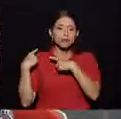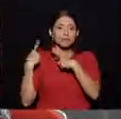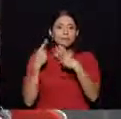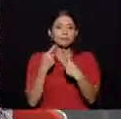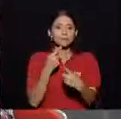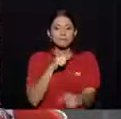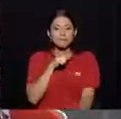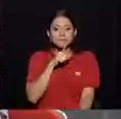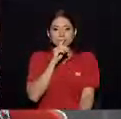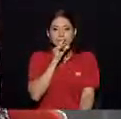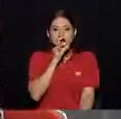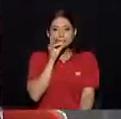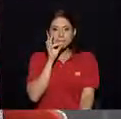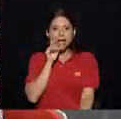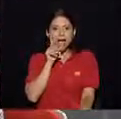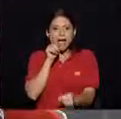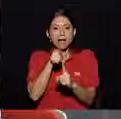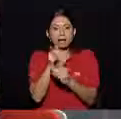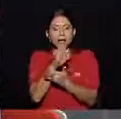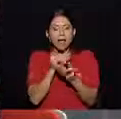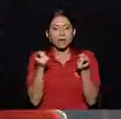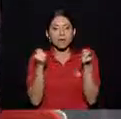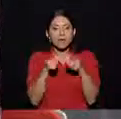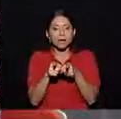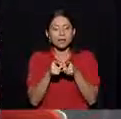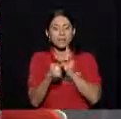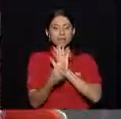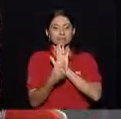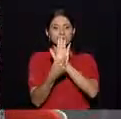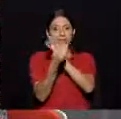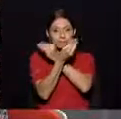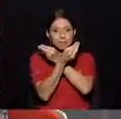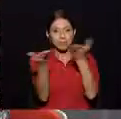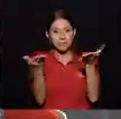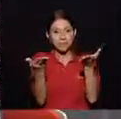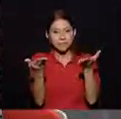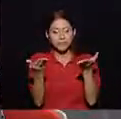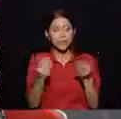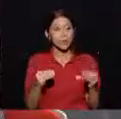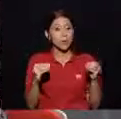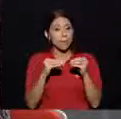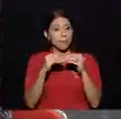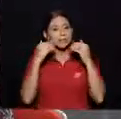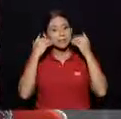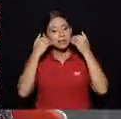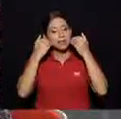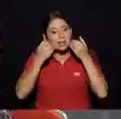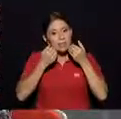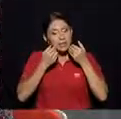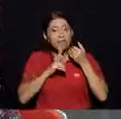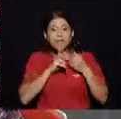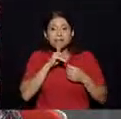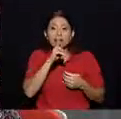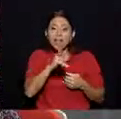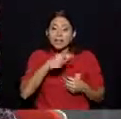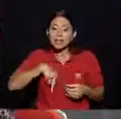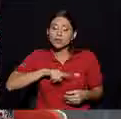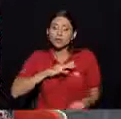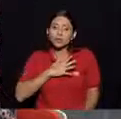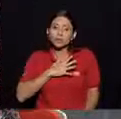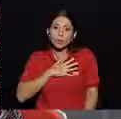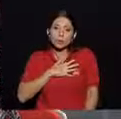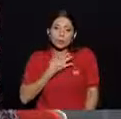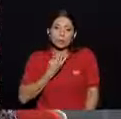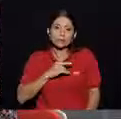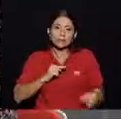se presenta un evento gatillo que hace que se destape. Lo más triste, lo que realmente a todos nos